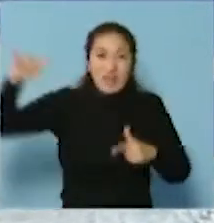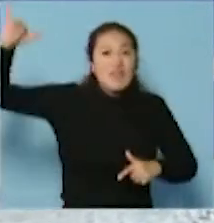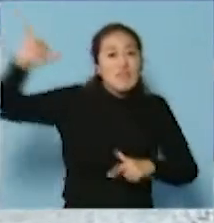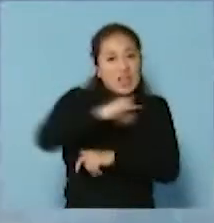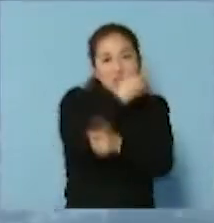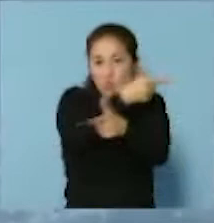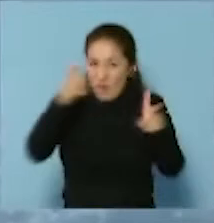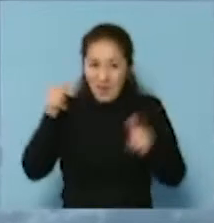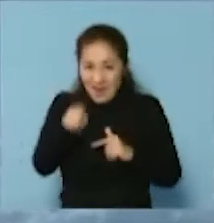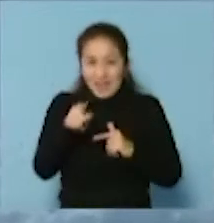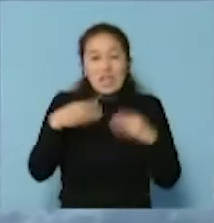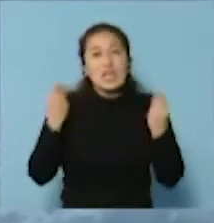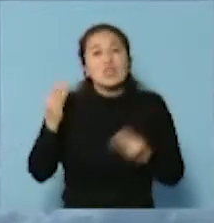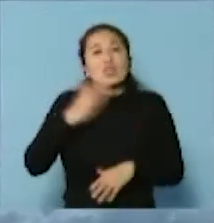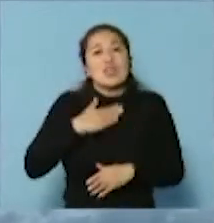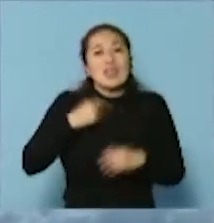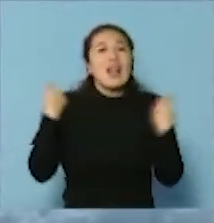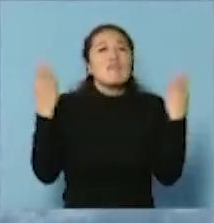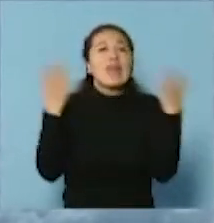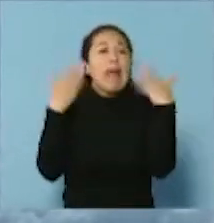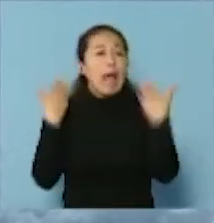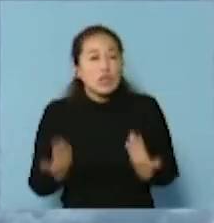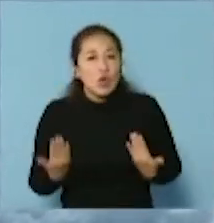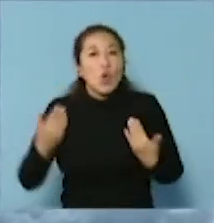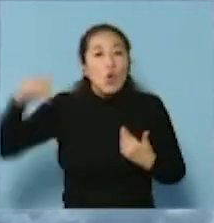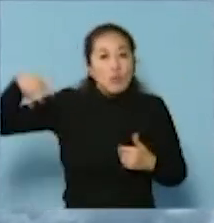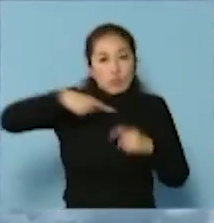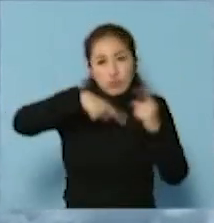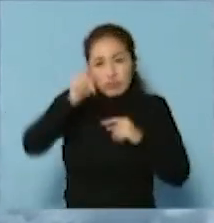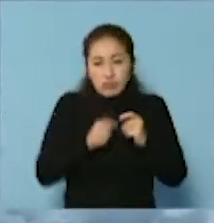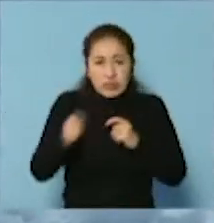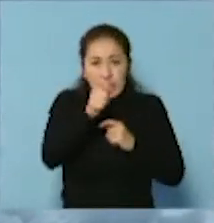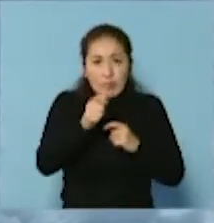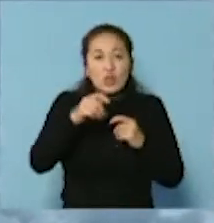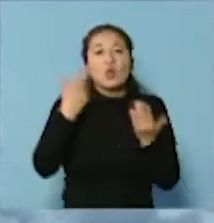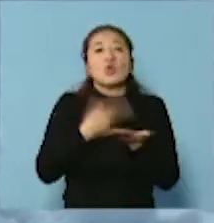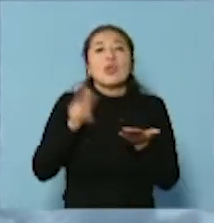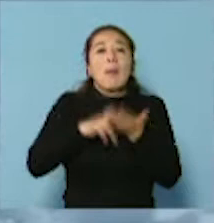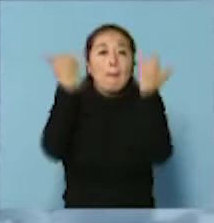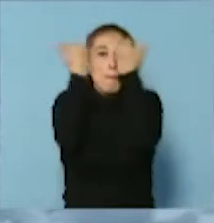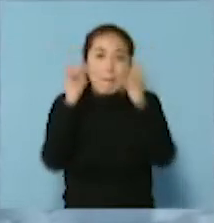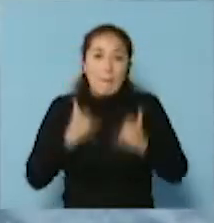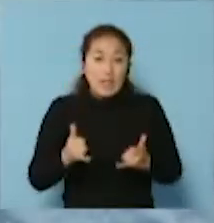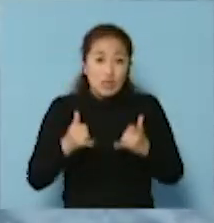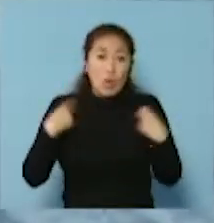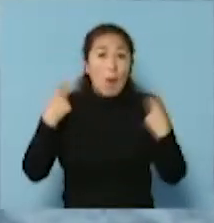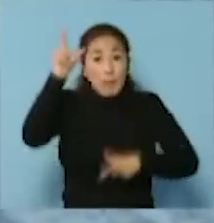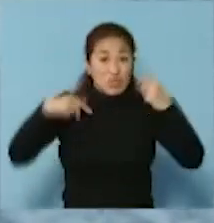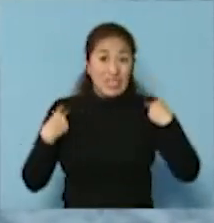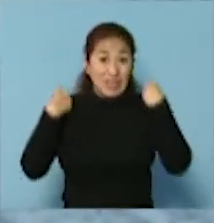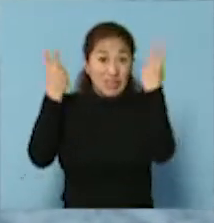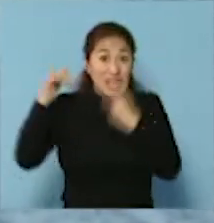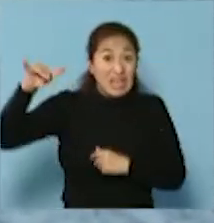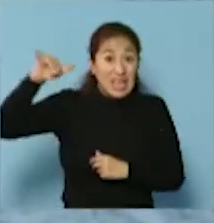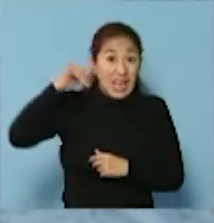con hacer en los vuelos durante el verano se hizo todo eso y en marzo se levantó por falta de pasajero por una hemos